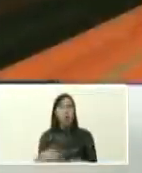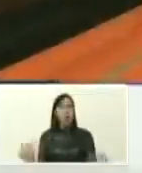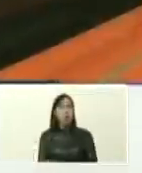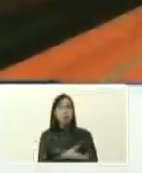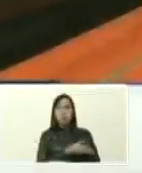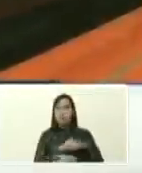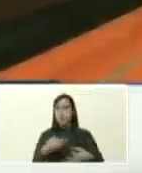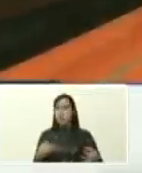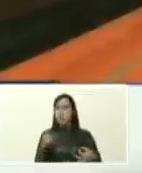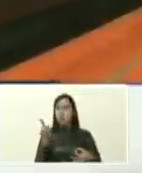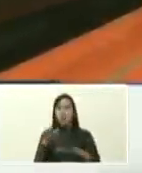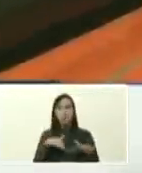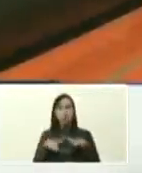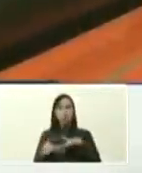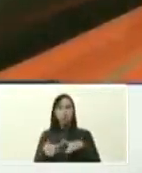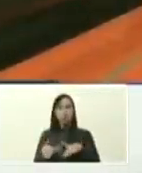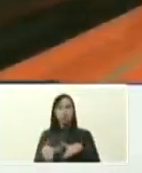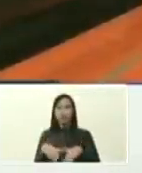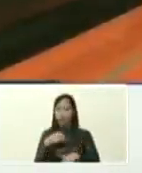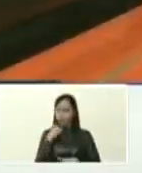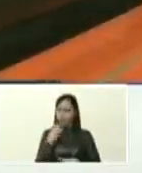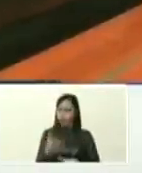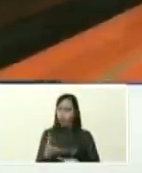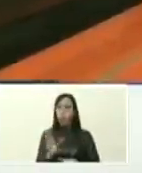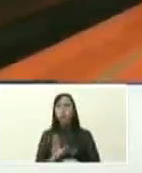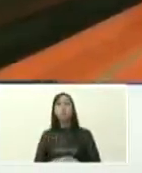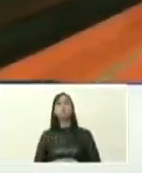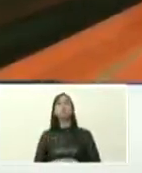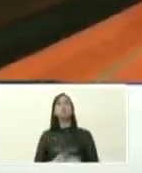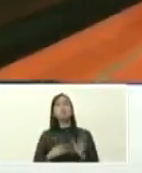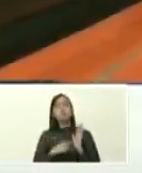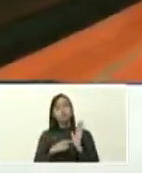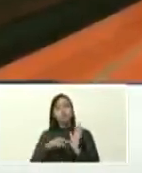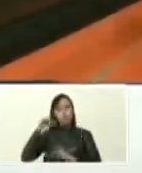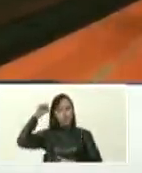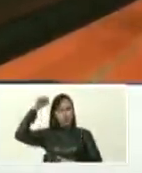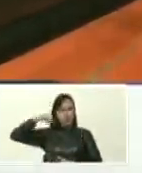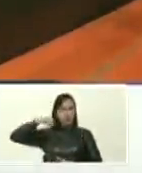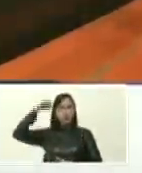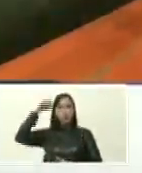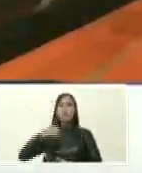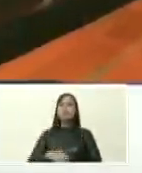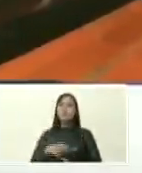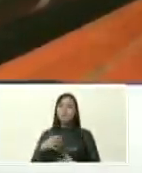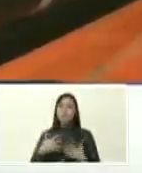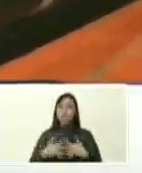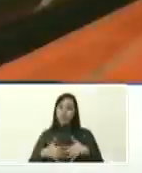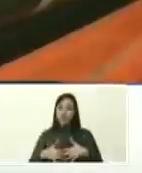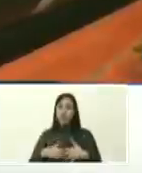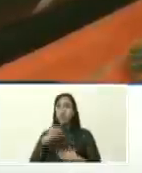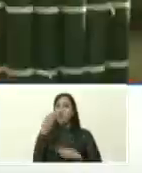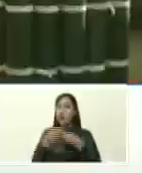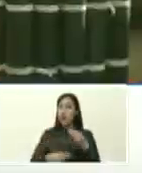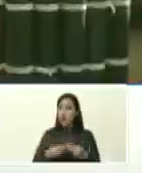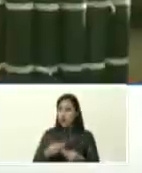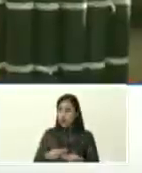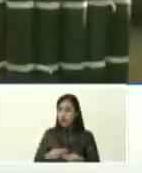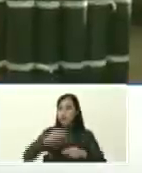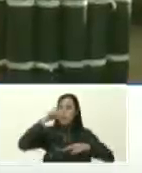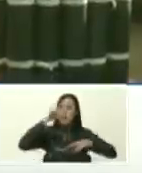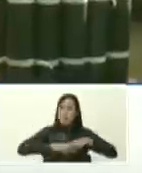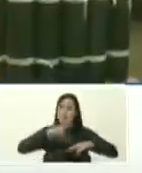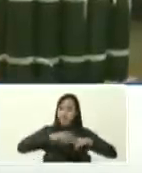Excelente, Tinaquillo. Qué buenas imágenes de esta empresa que fabrica, procesa el